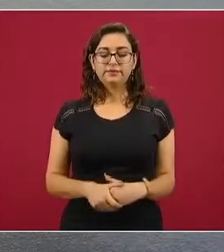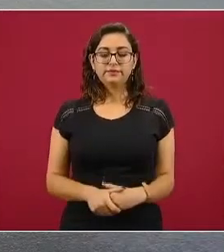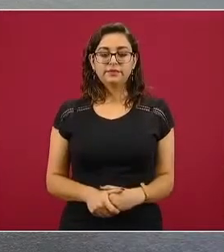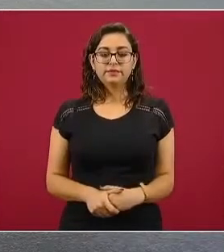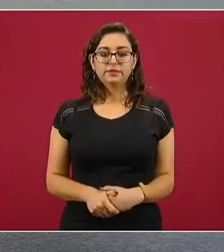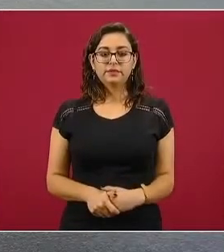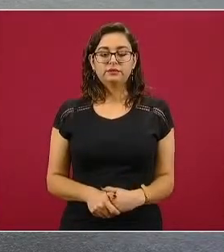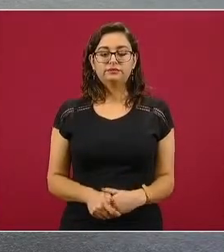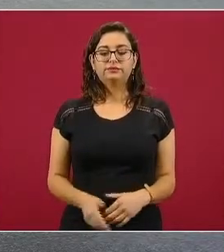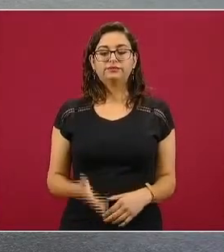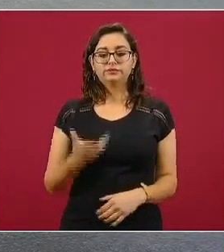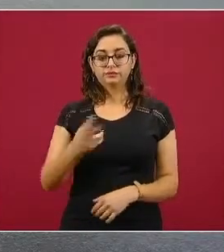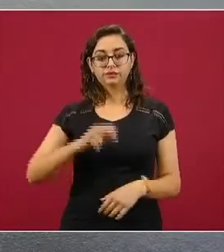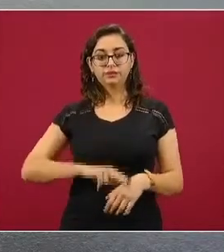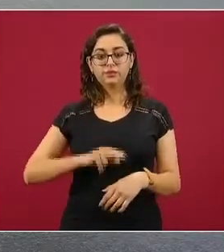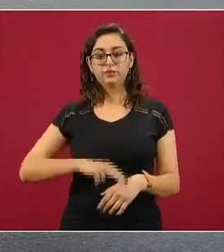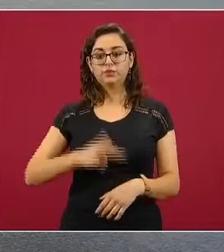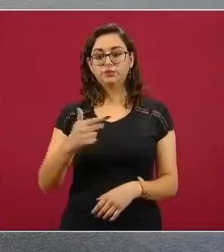Doctor Hugo López-Gatell,